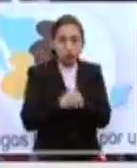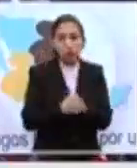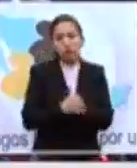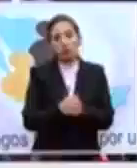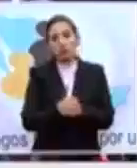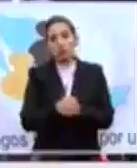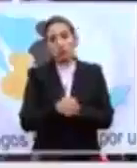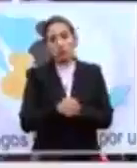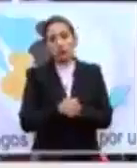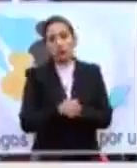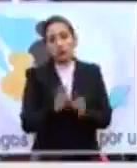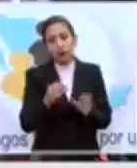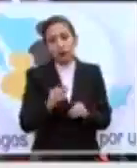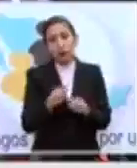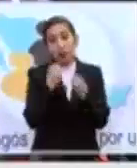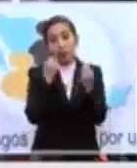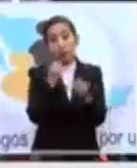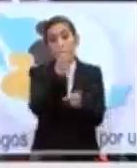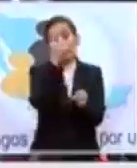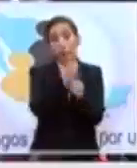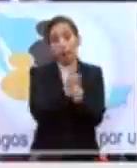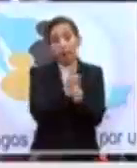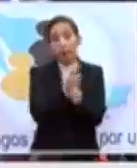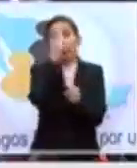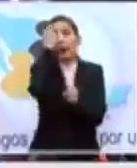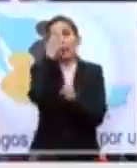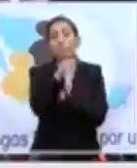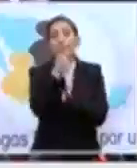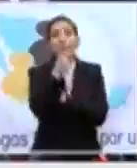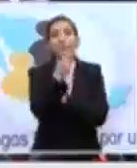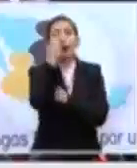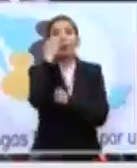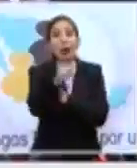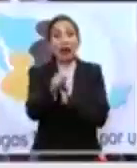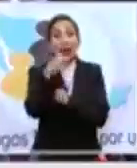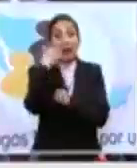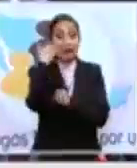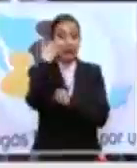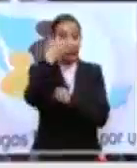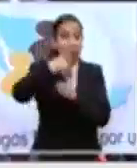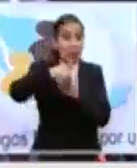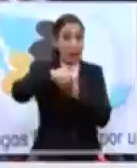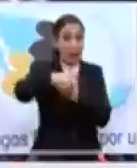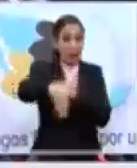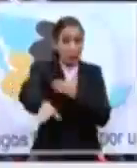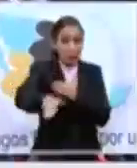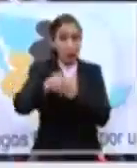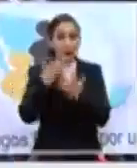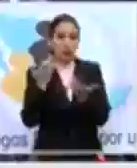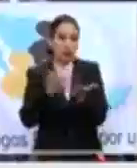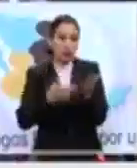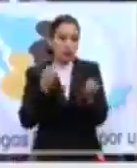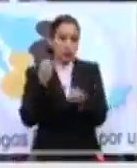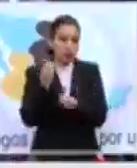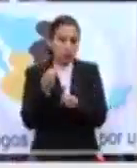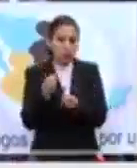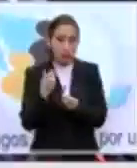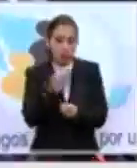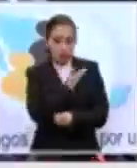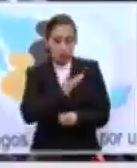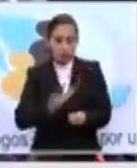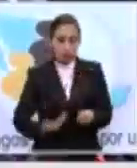causa, nos va a dar la oportunidad para que a través del tiempo, que todavía falta mucho, el